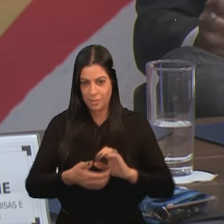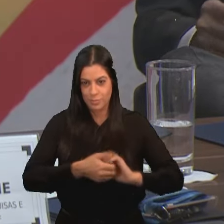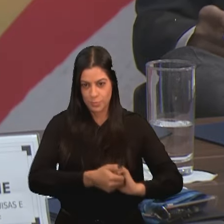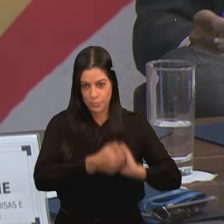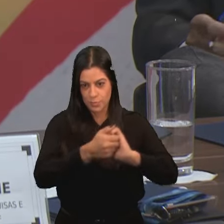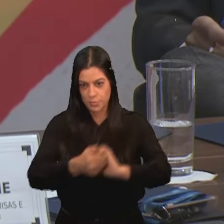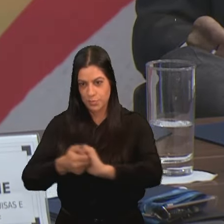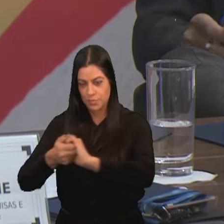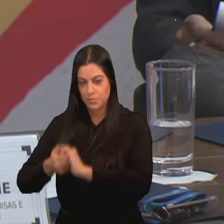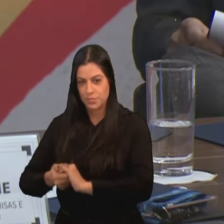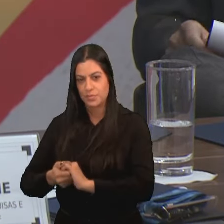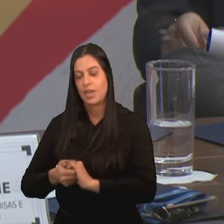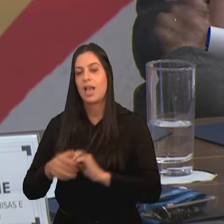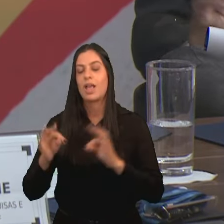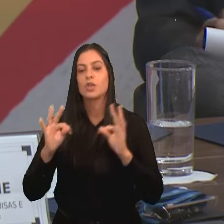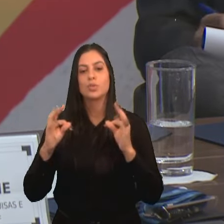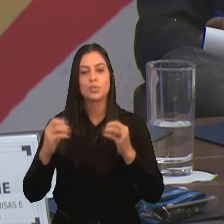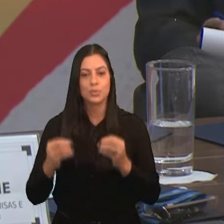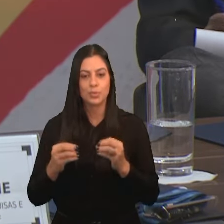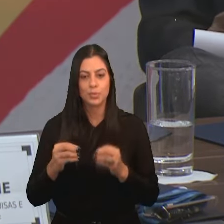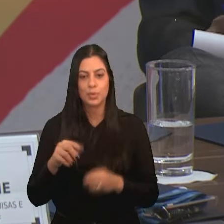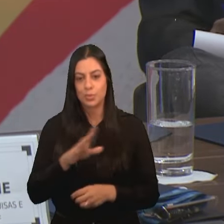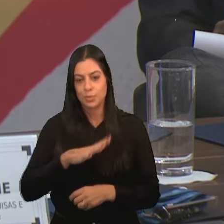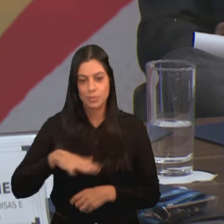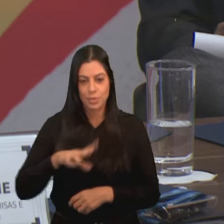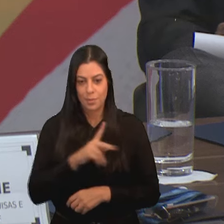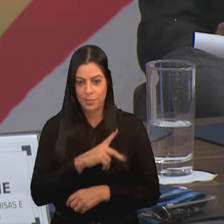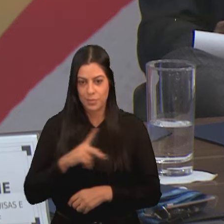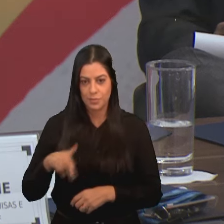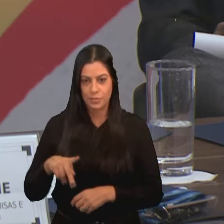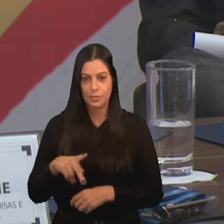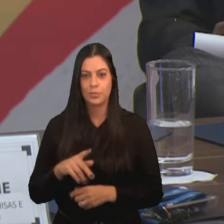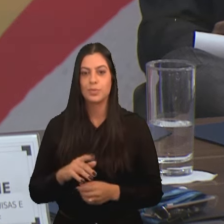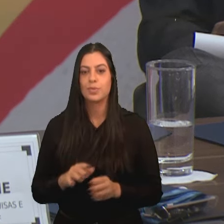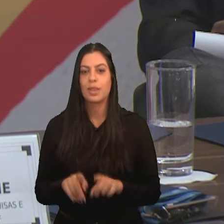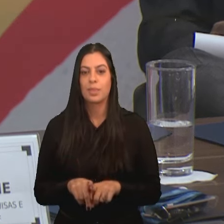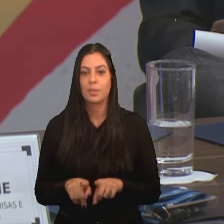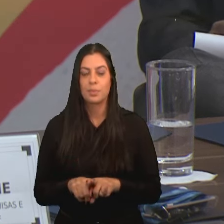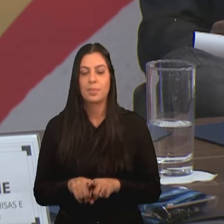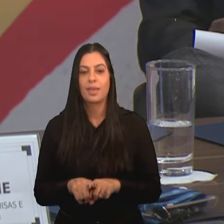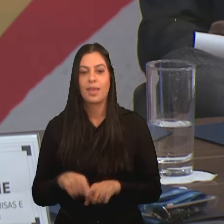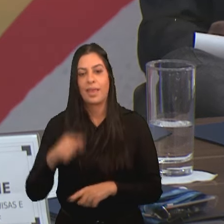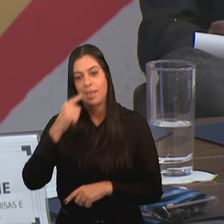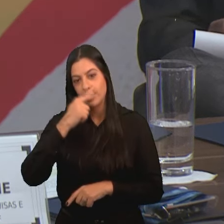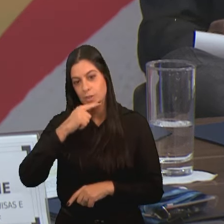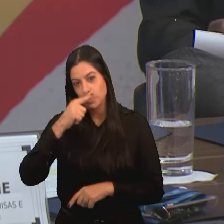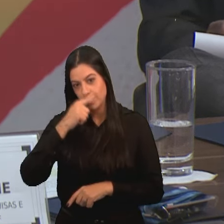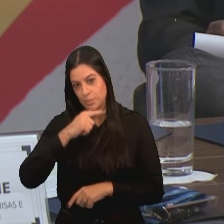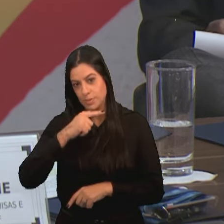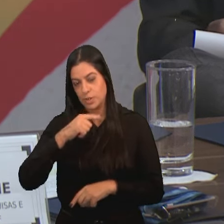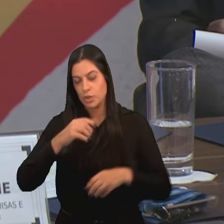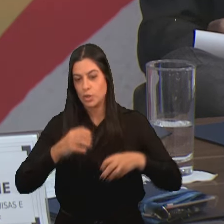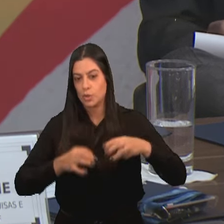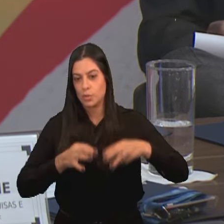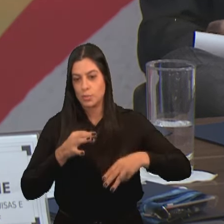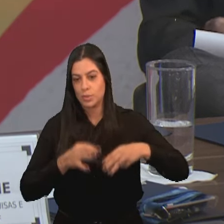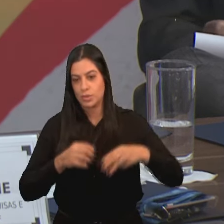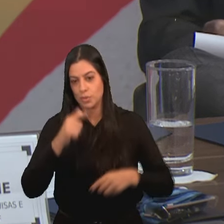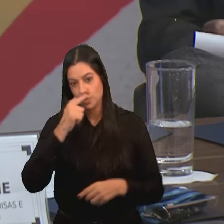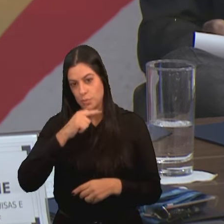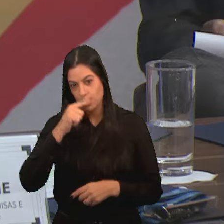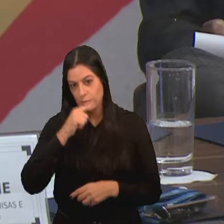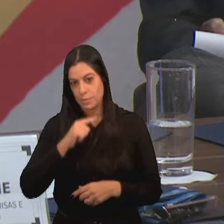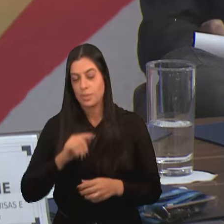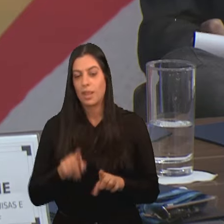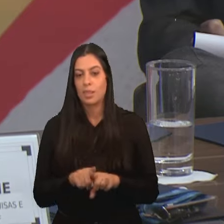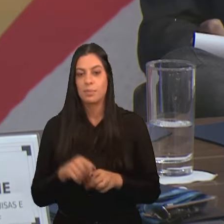mis colegas de panel, a las autoridades presentes, a los profesores en la persona del ministro Gilmar Méndez. Y